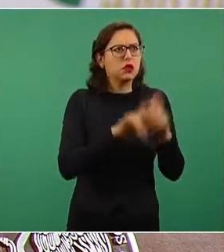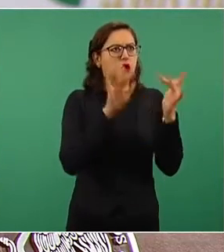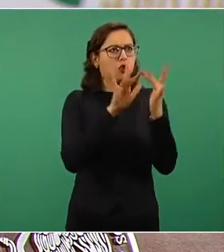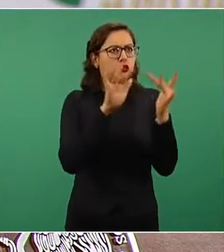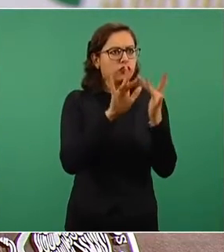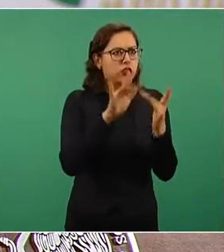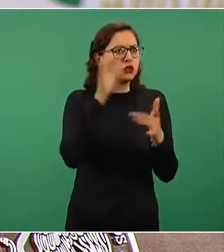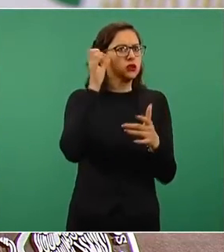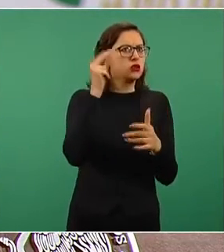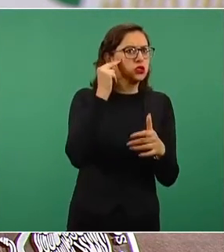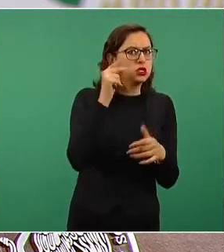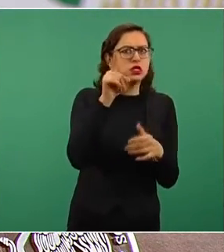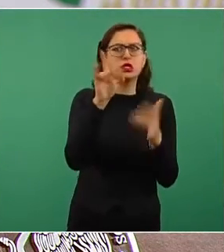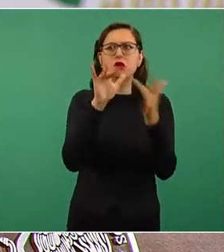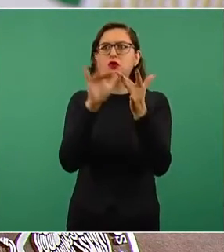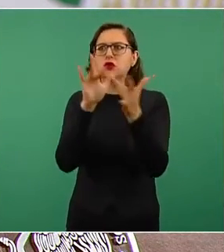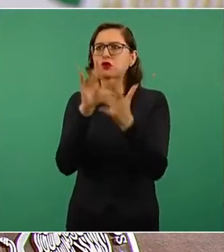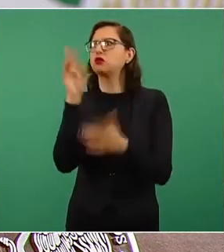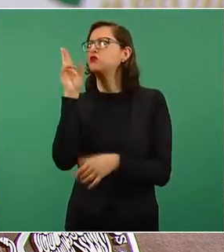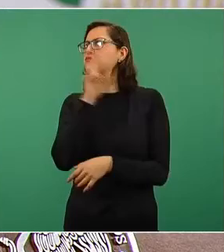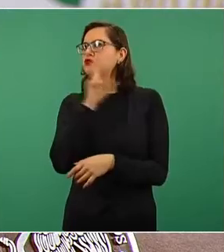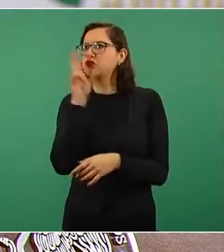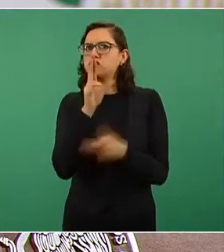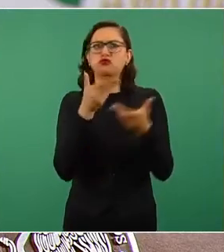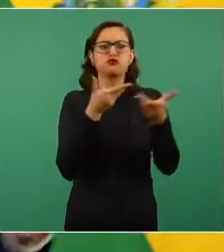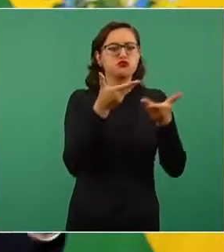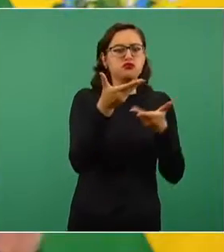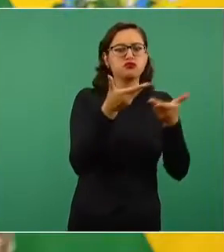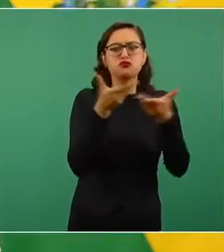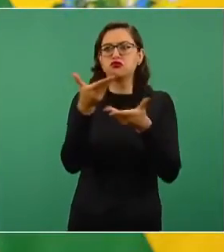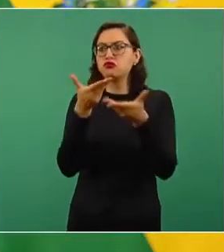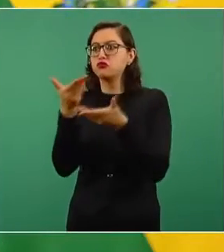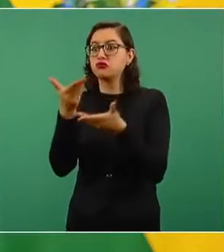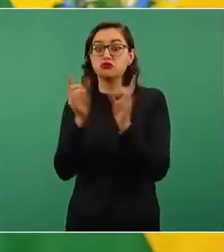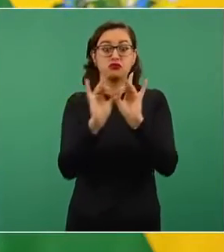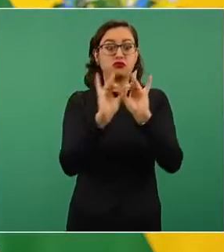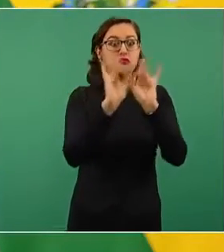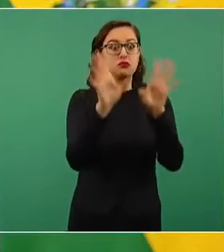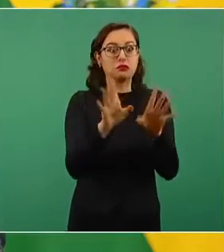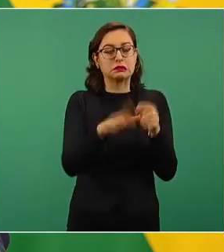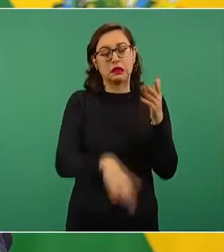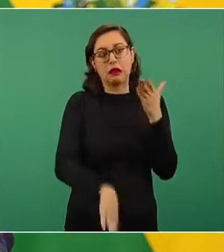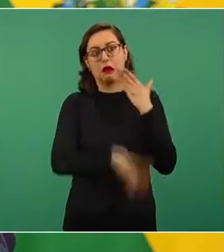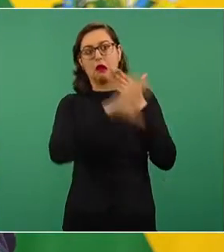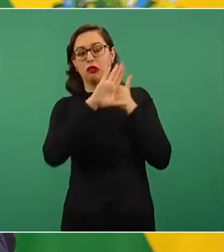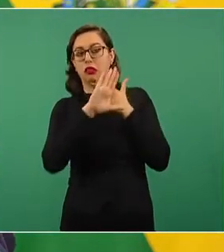acceder a las vacunas y tuvimos que reaccionar muy rápidamente.